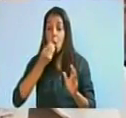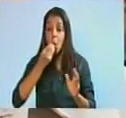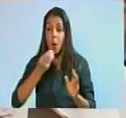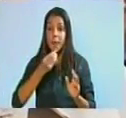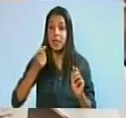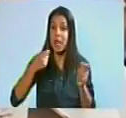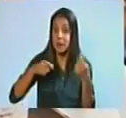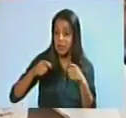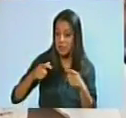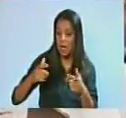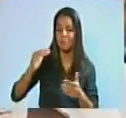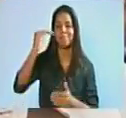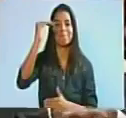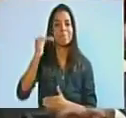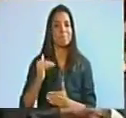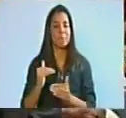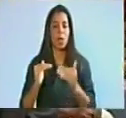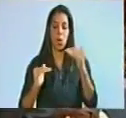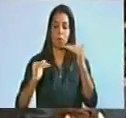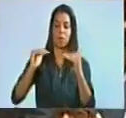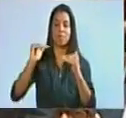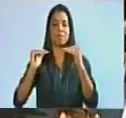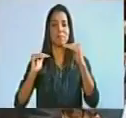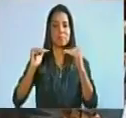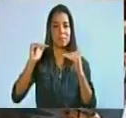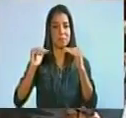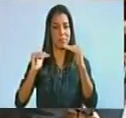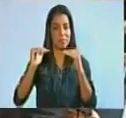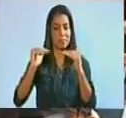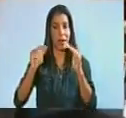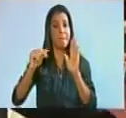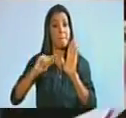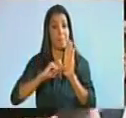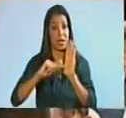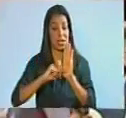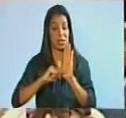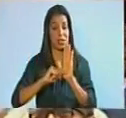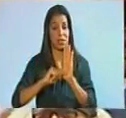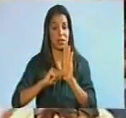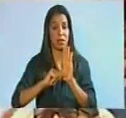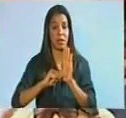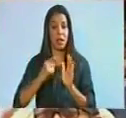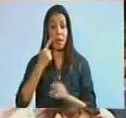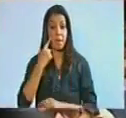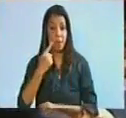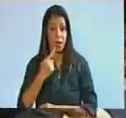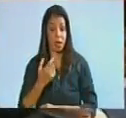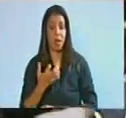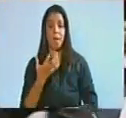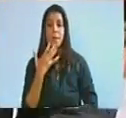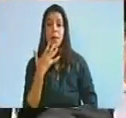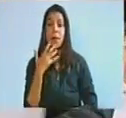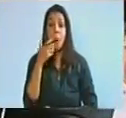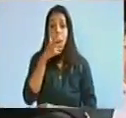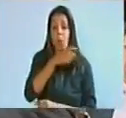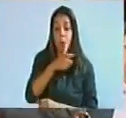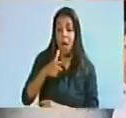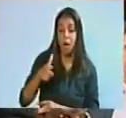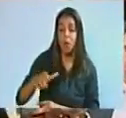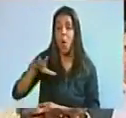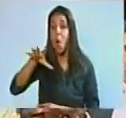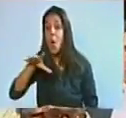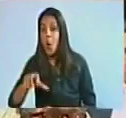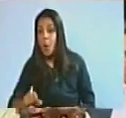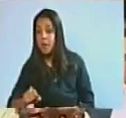un nivel de estabilidad de los precios, que lo sienta la población, las personas,